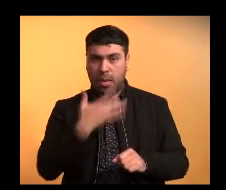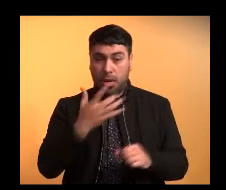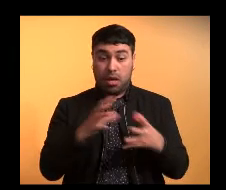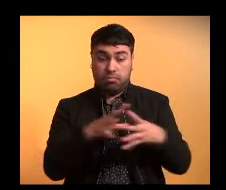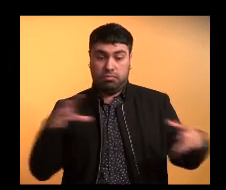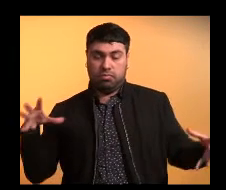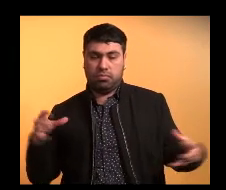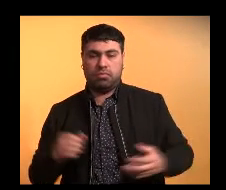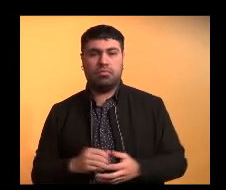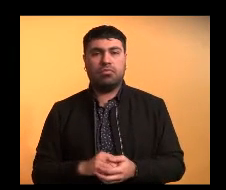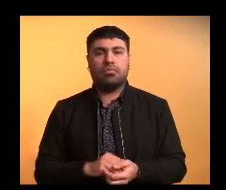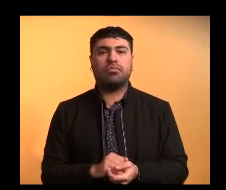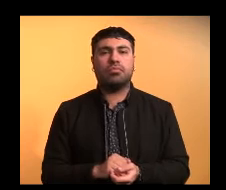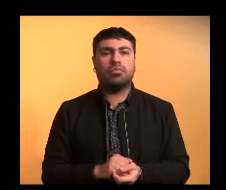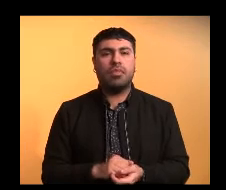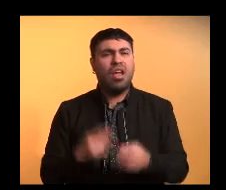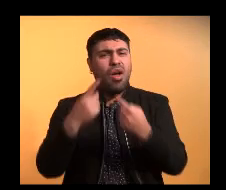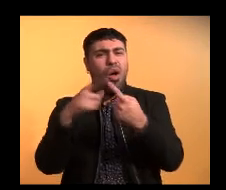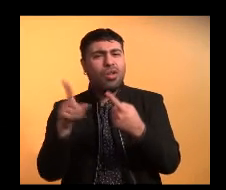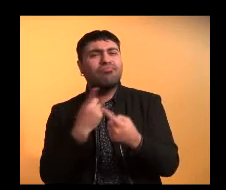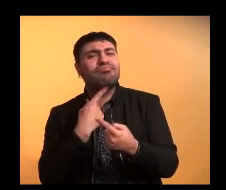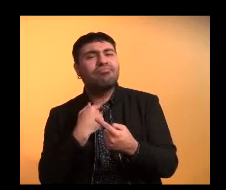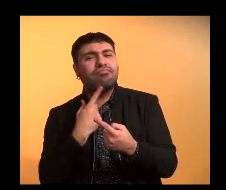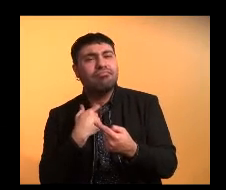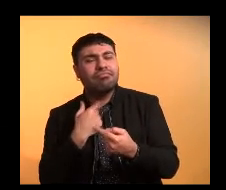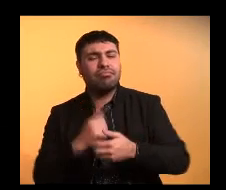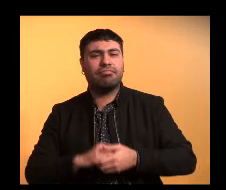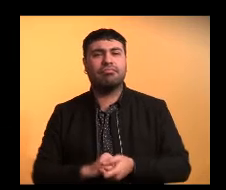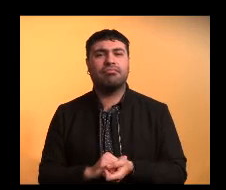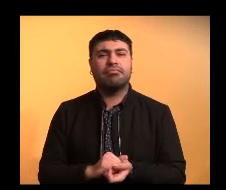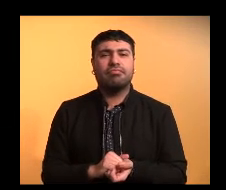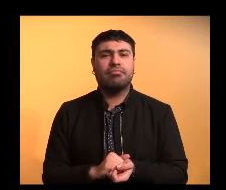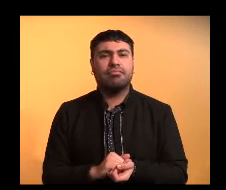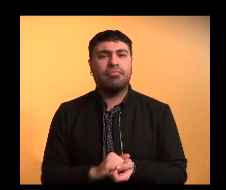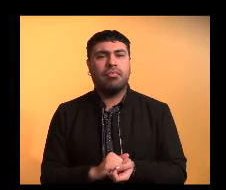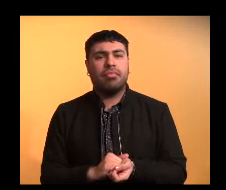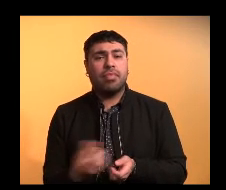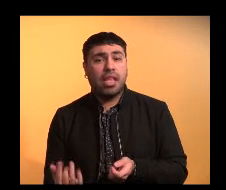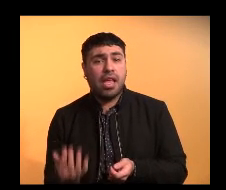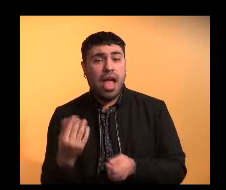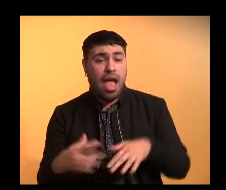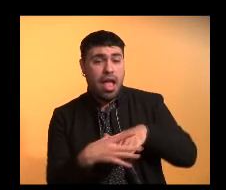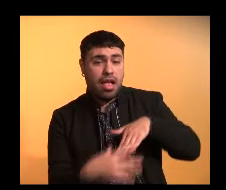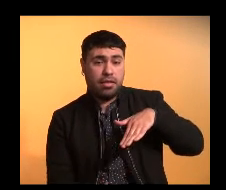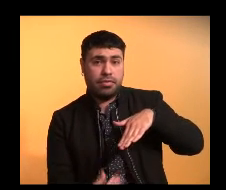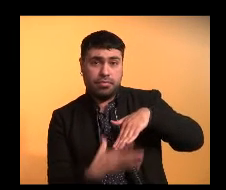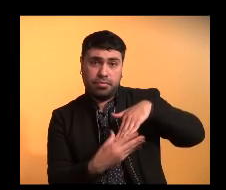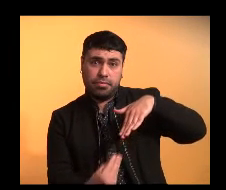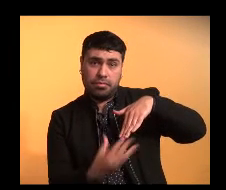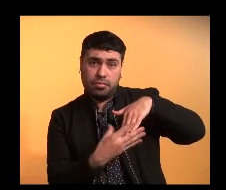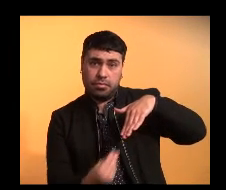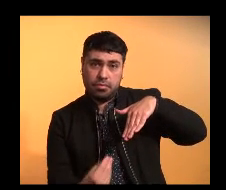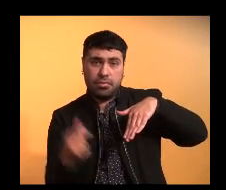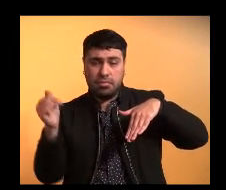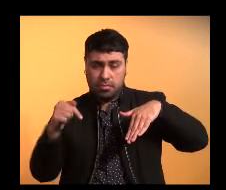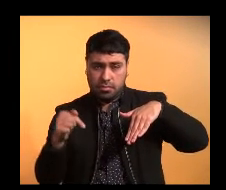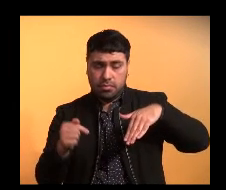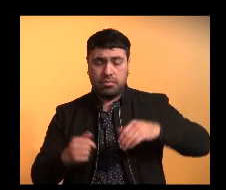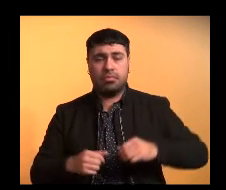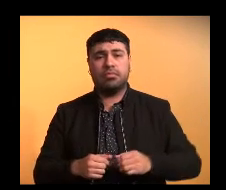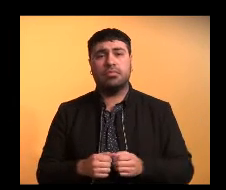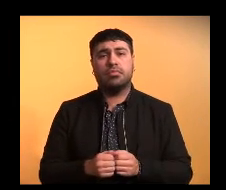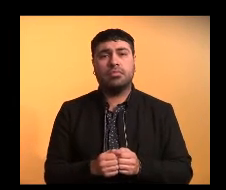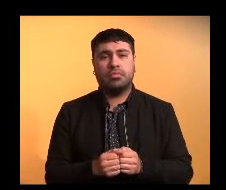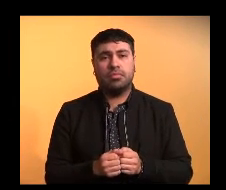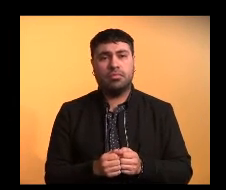Otro aspecto bien interesante de las algas en Antártica es que en Antártica no tenemos algas